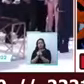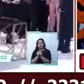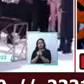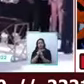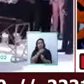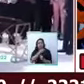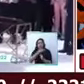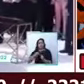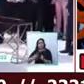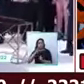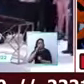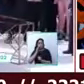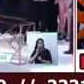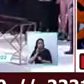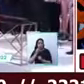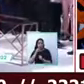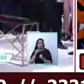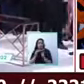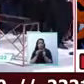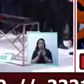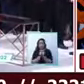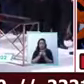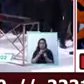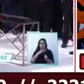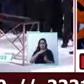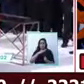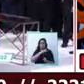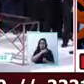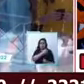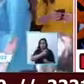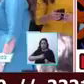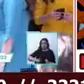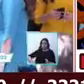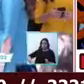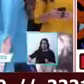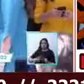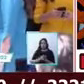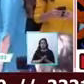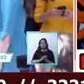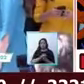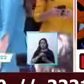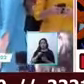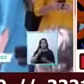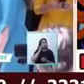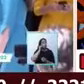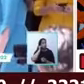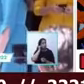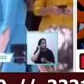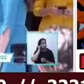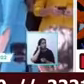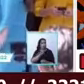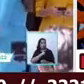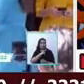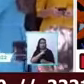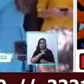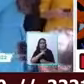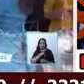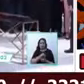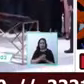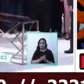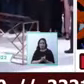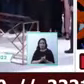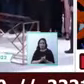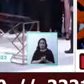en términos generales está bien, ¿verdad? De 10 yo le daría 8. Y yo soy optimista, pero moderadamente.